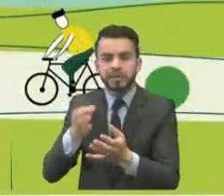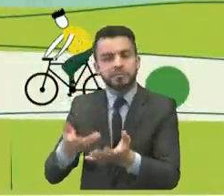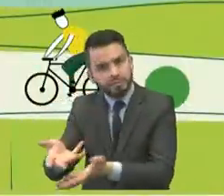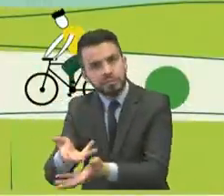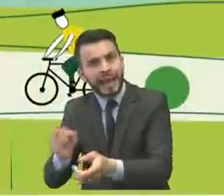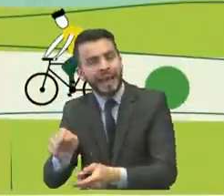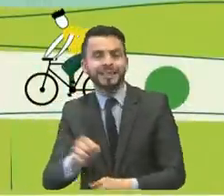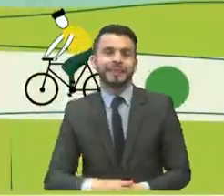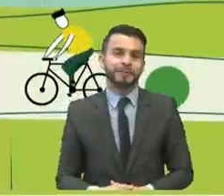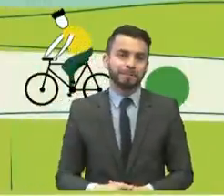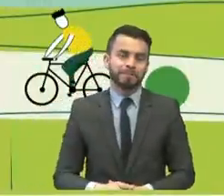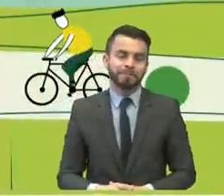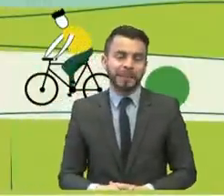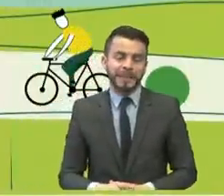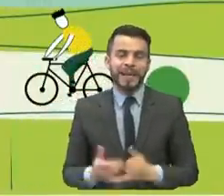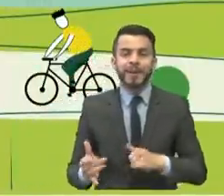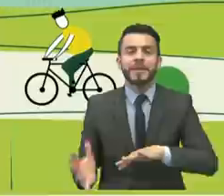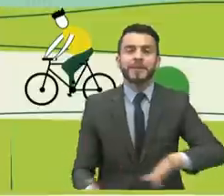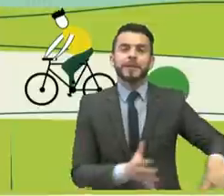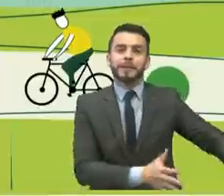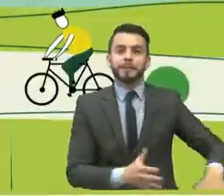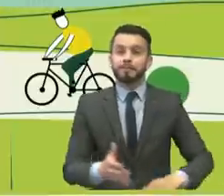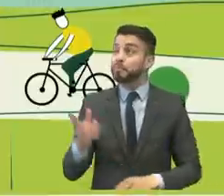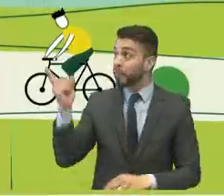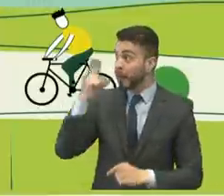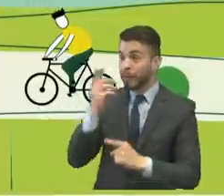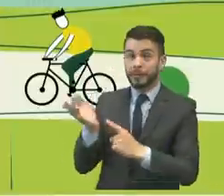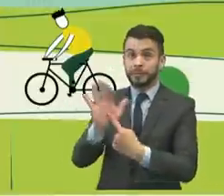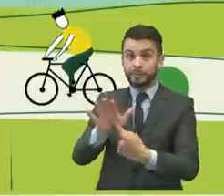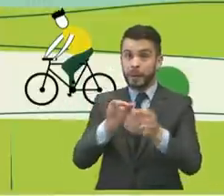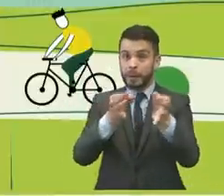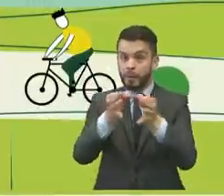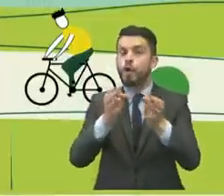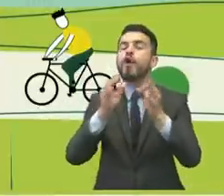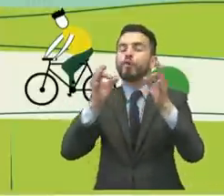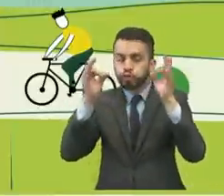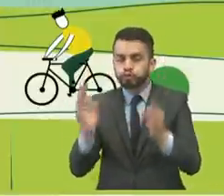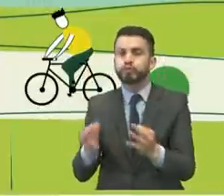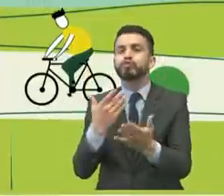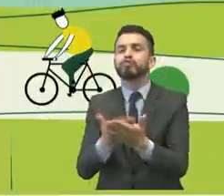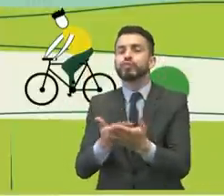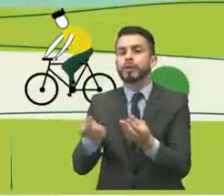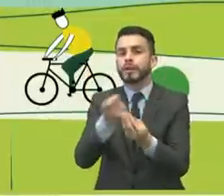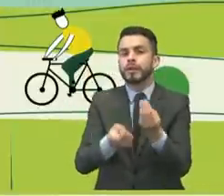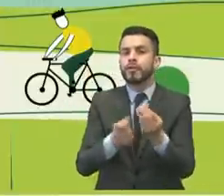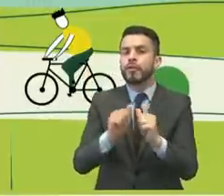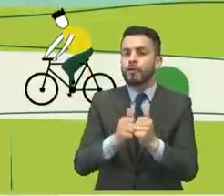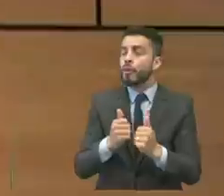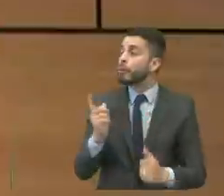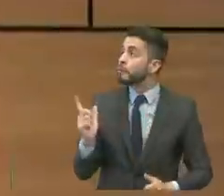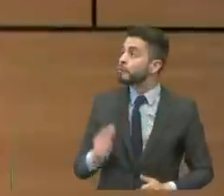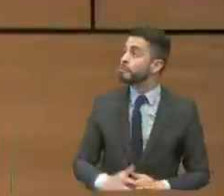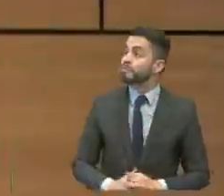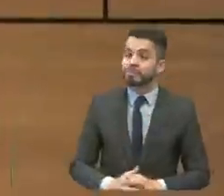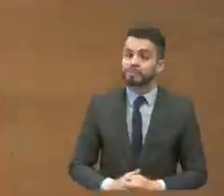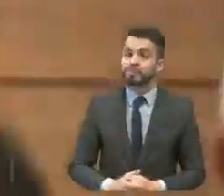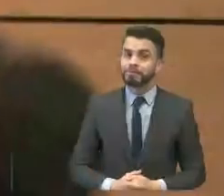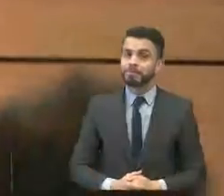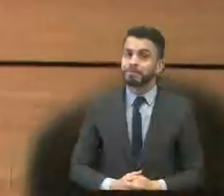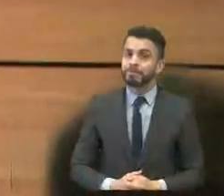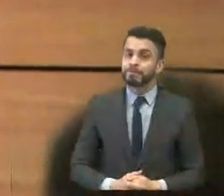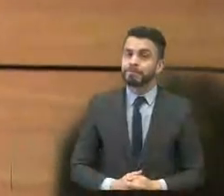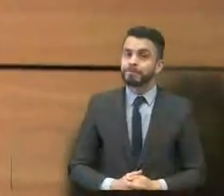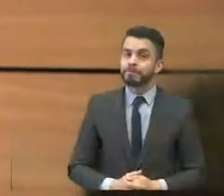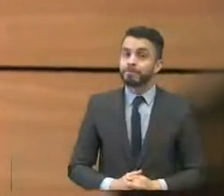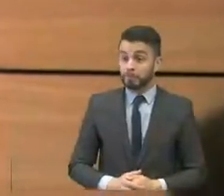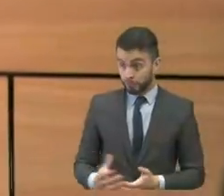Ahora sí, déjenme mostrarles esto que les acabo de escribir, cómo se vería. Cómo lo vamos a diseñar, cómo se